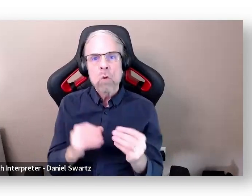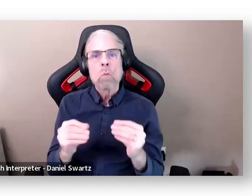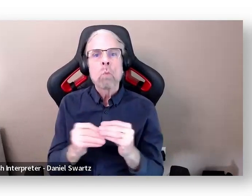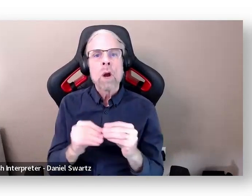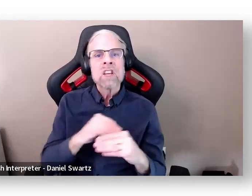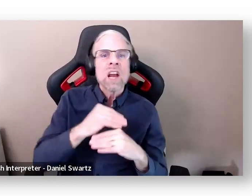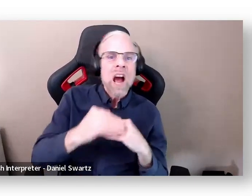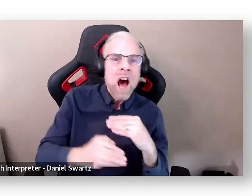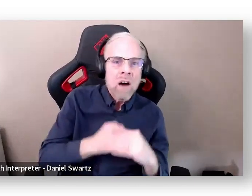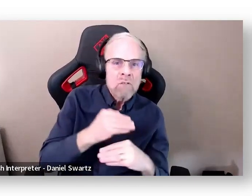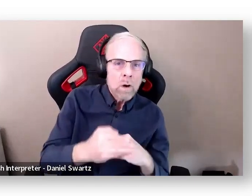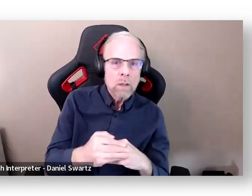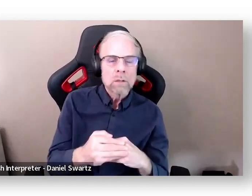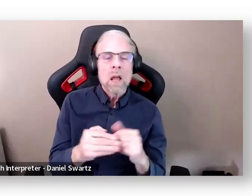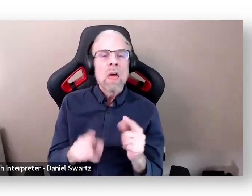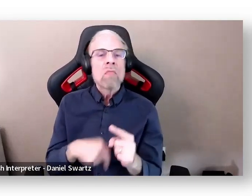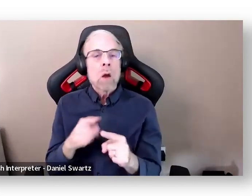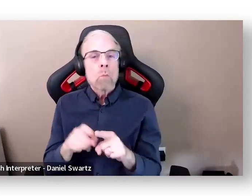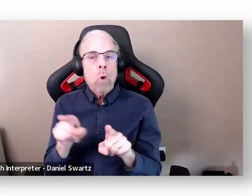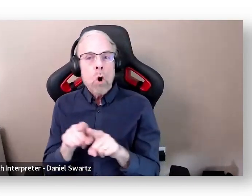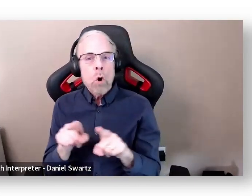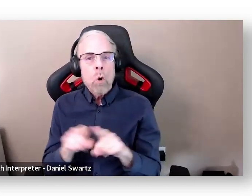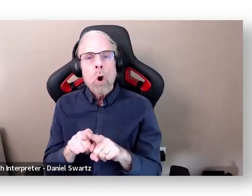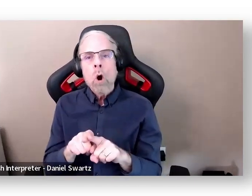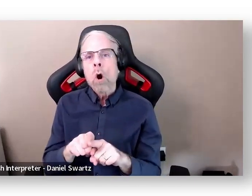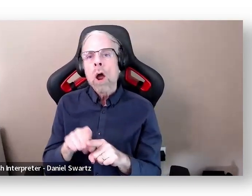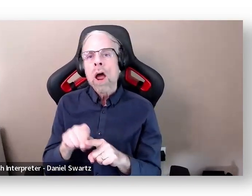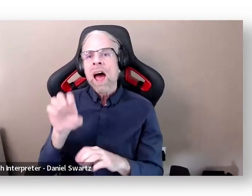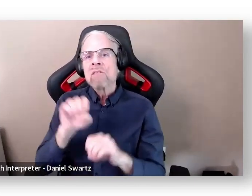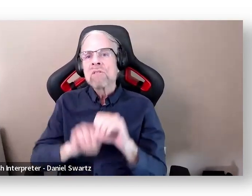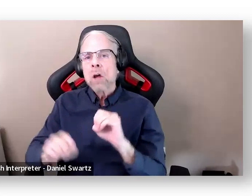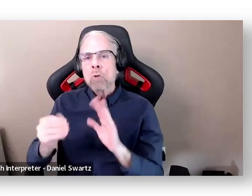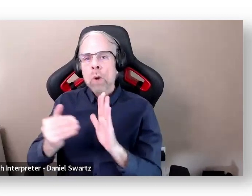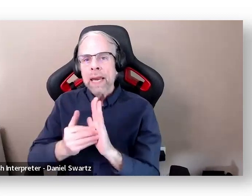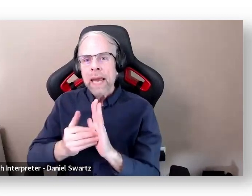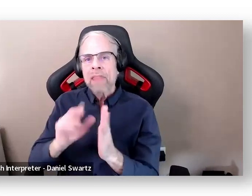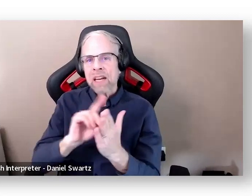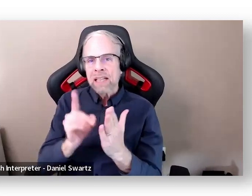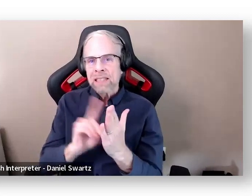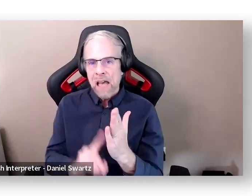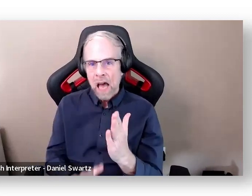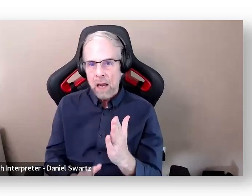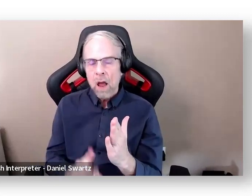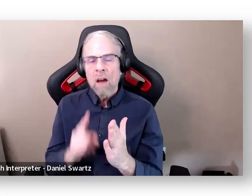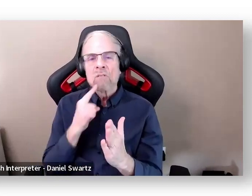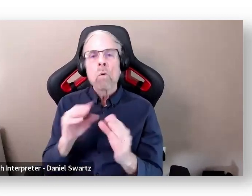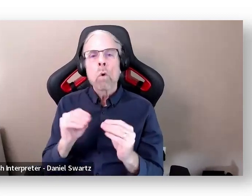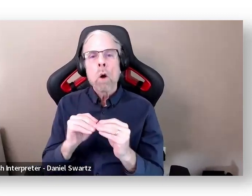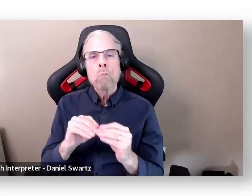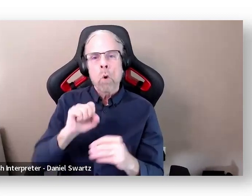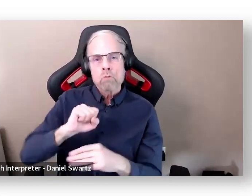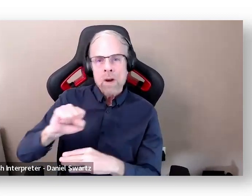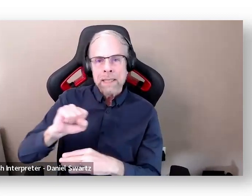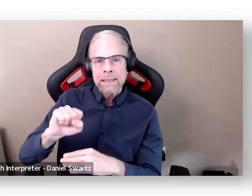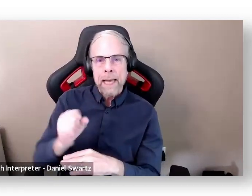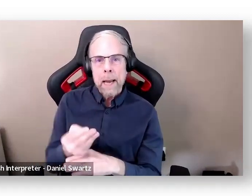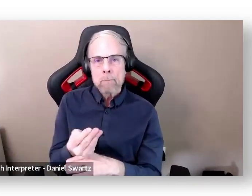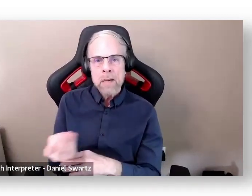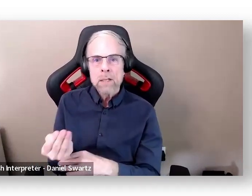se va a hacer más pesada cuando se cubre con ese conductor cubierto. Entonces, también nosotros estamos evaluando el